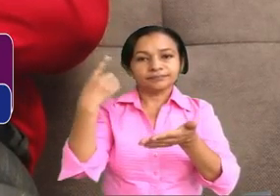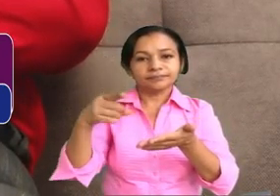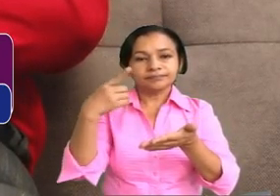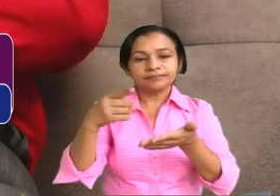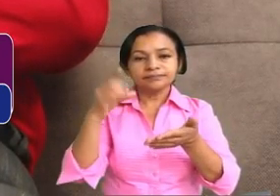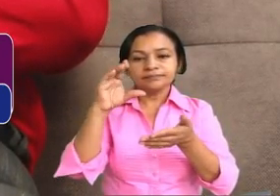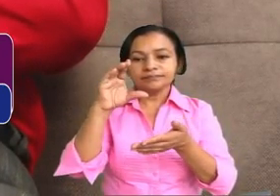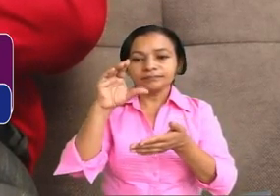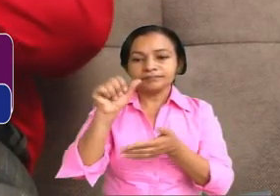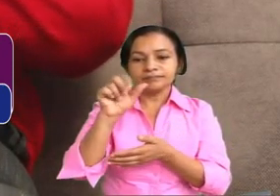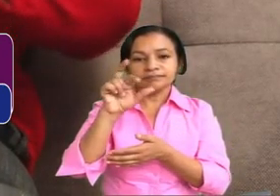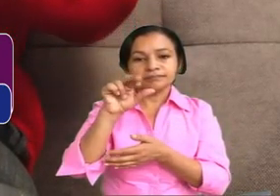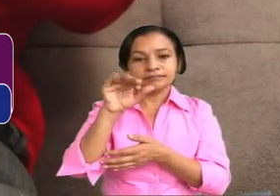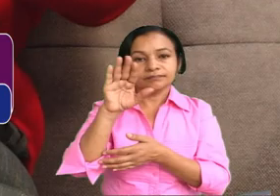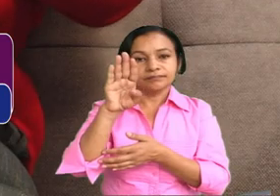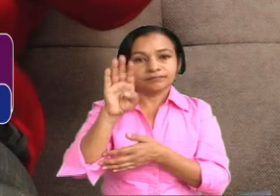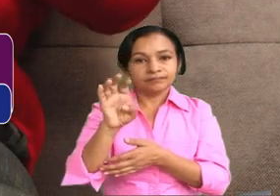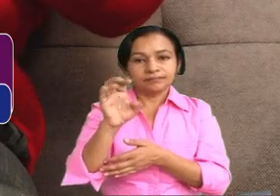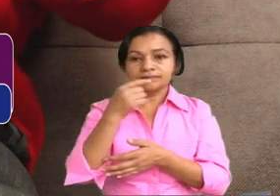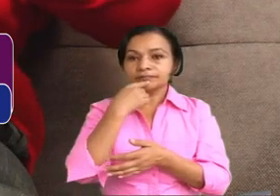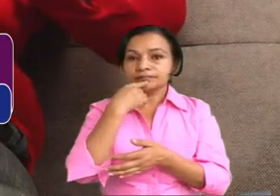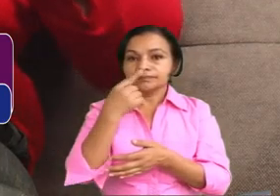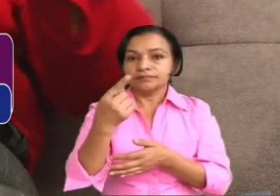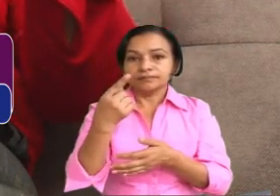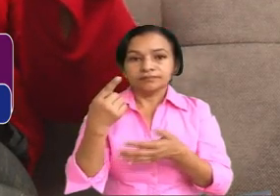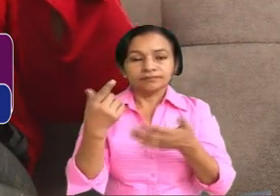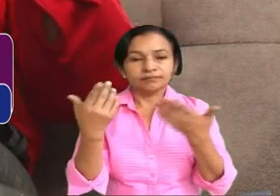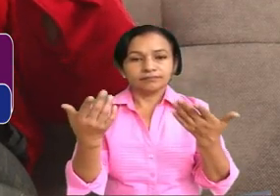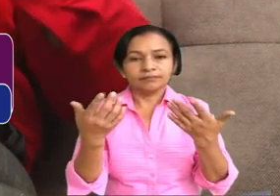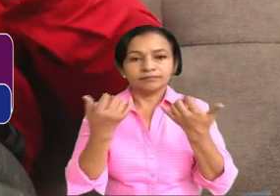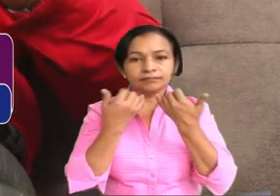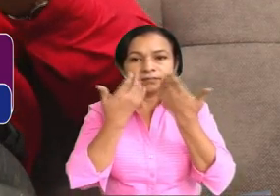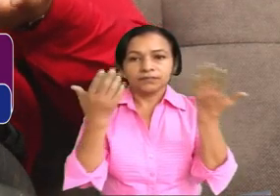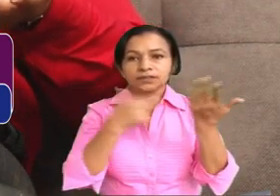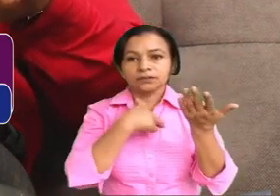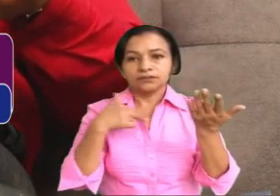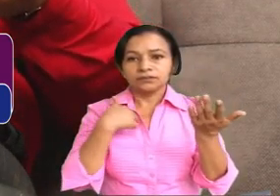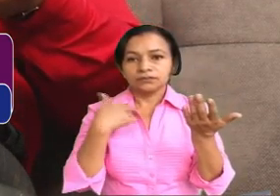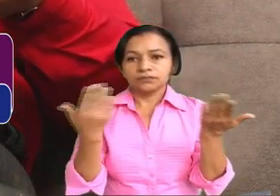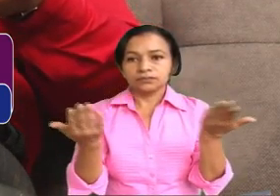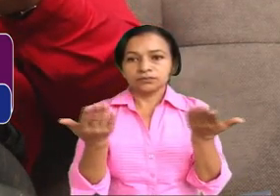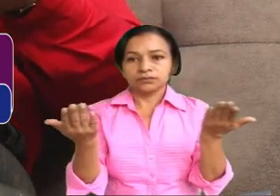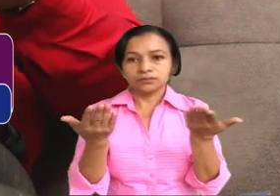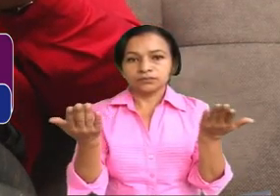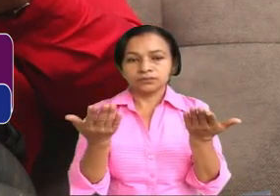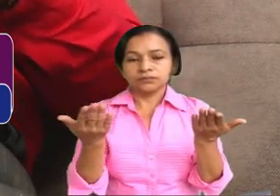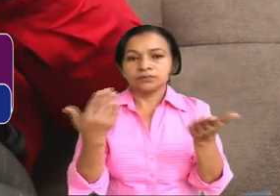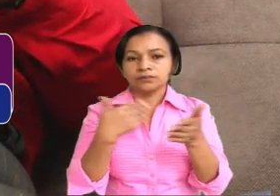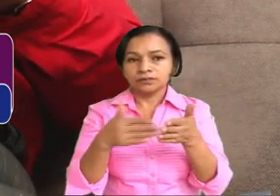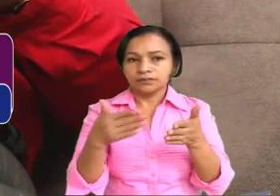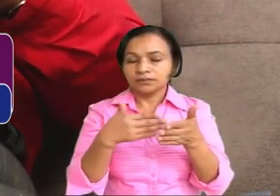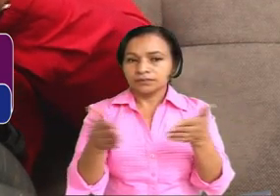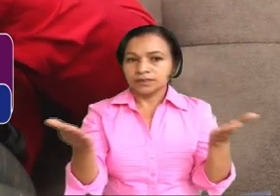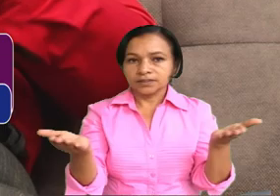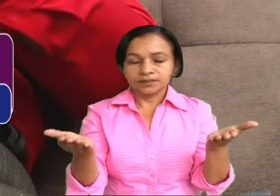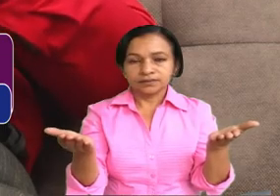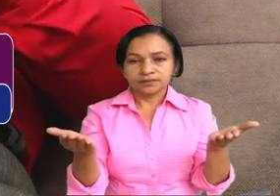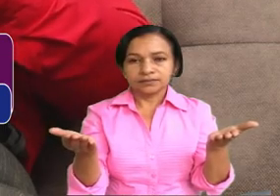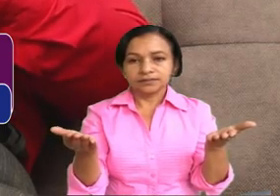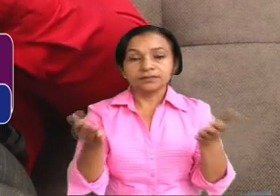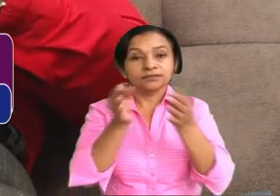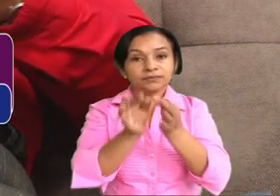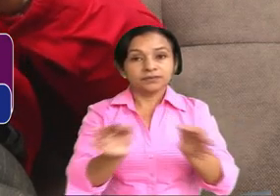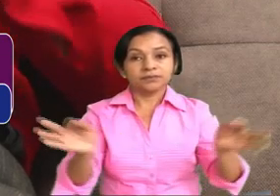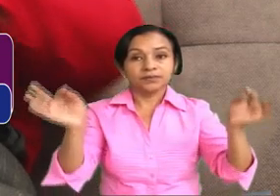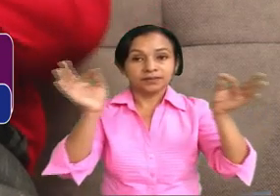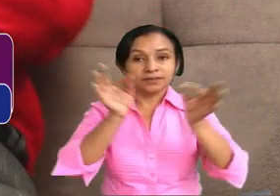Caribe. Y eso él lo dijo con aquella sencillez, pero que a la vez fue algo